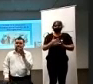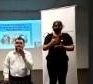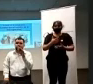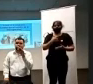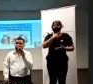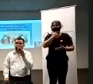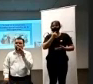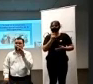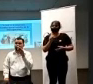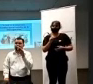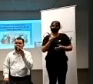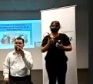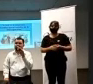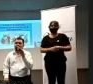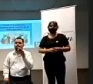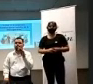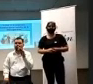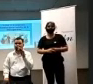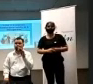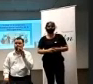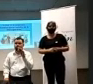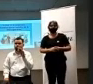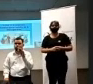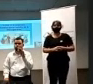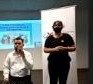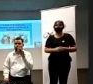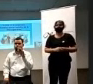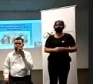Y si no accedemos a las necesidades básicas, no podemos acceder al ocio.